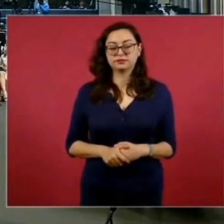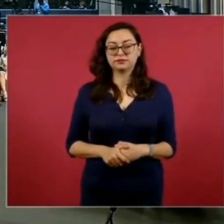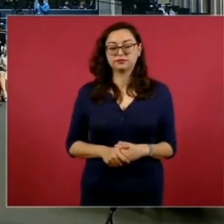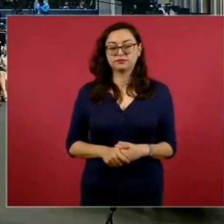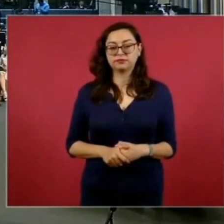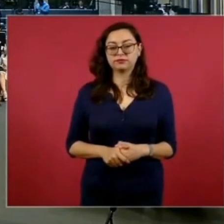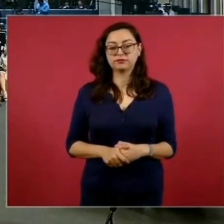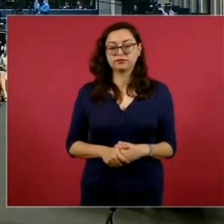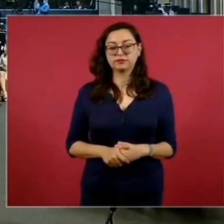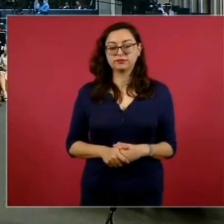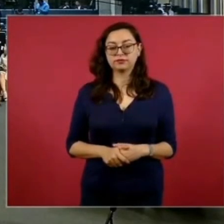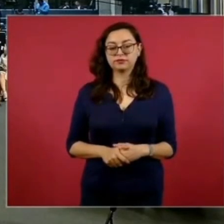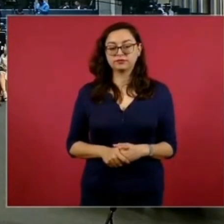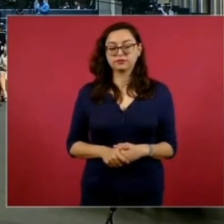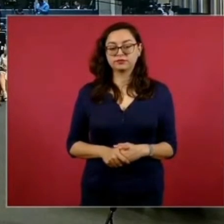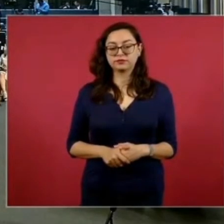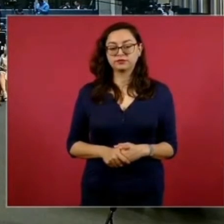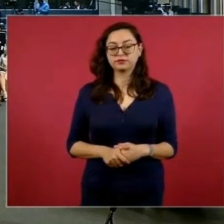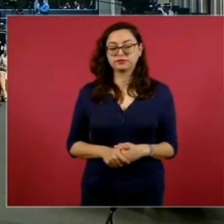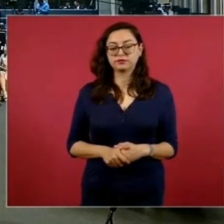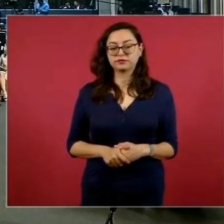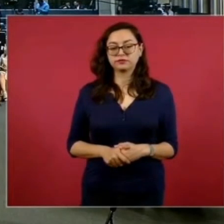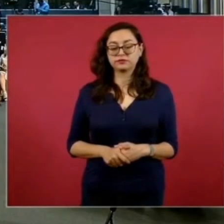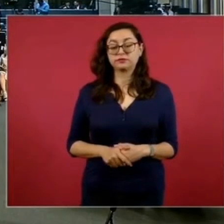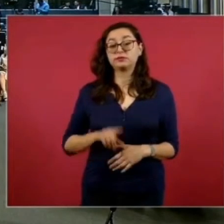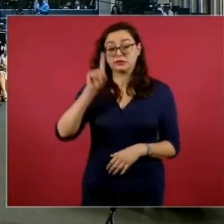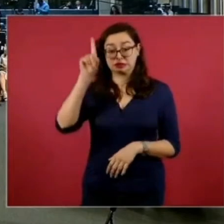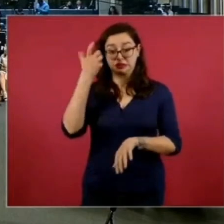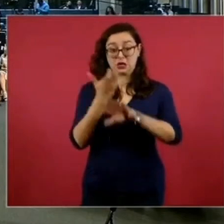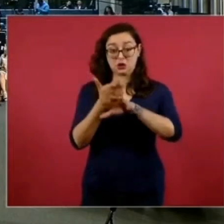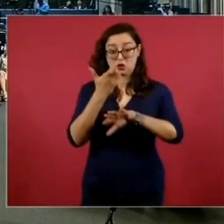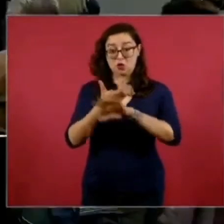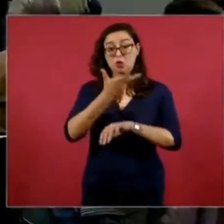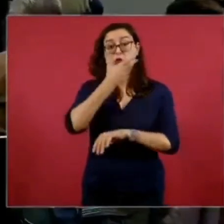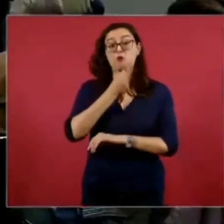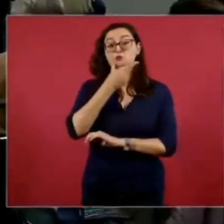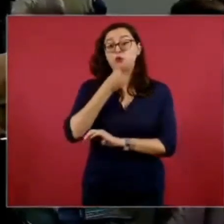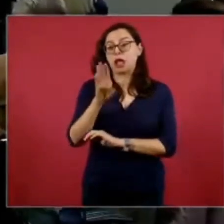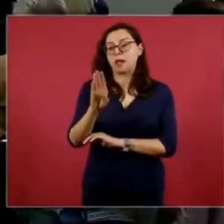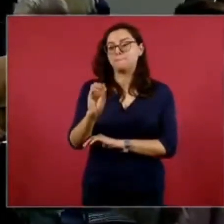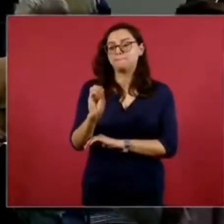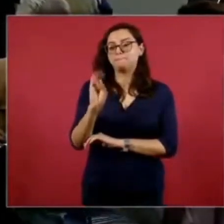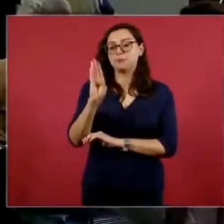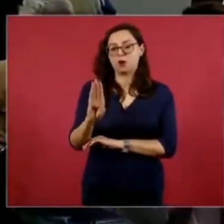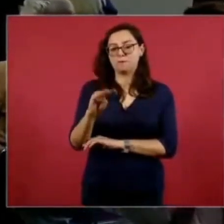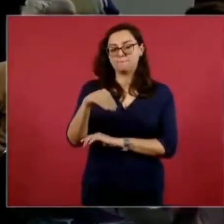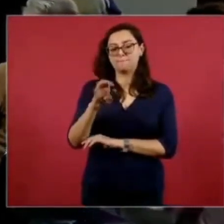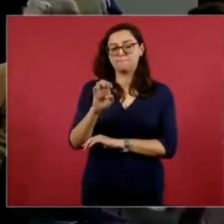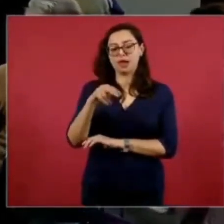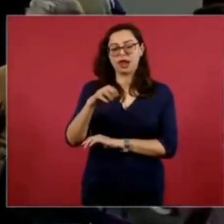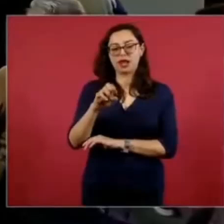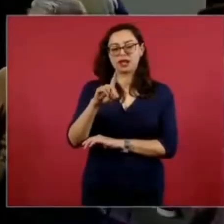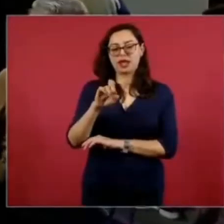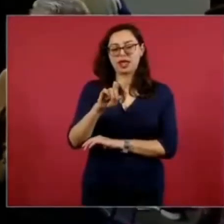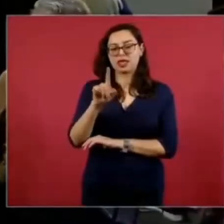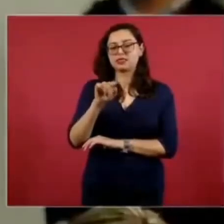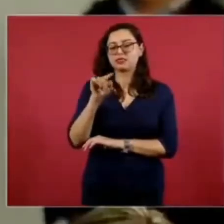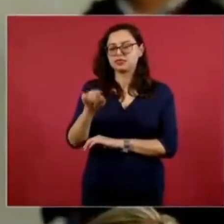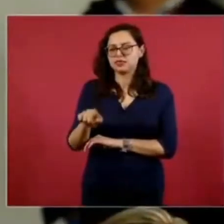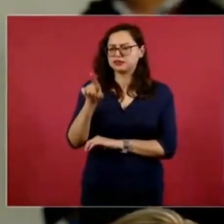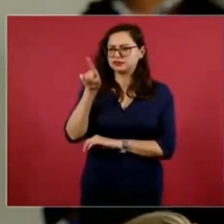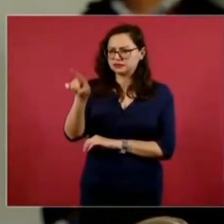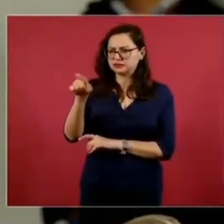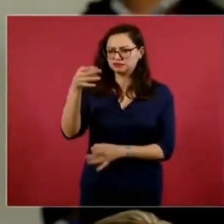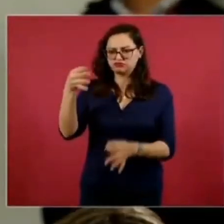declaró culpable a Bob Menéndez en Estados Unidos por eh 16 cargos de soborno